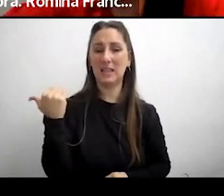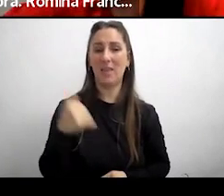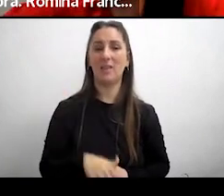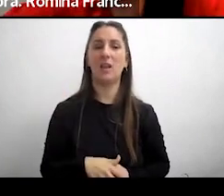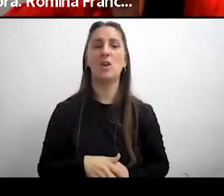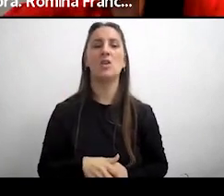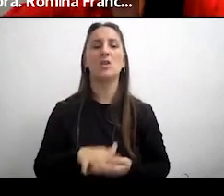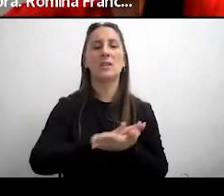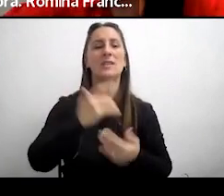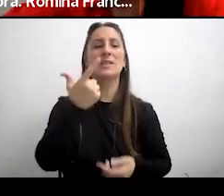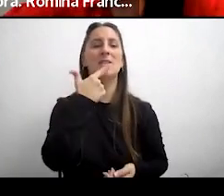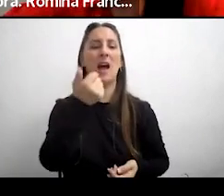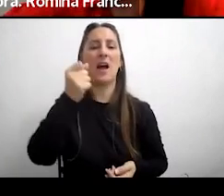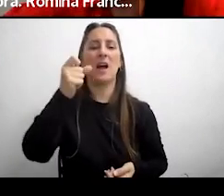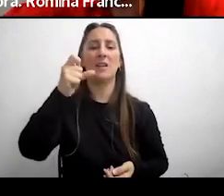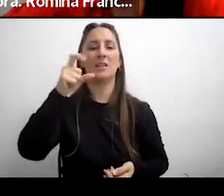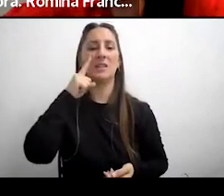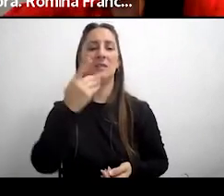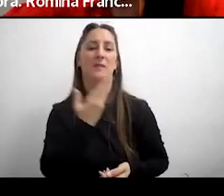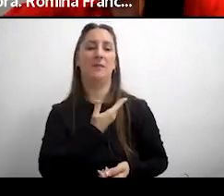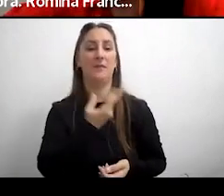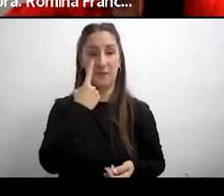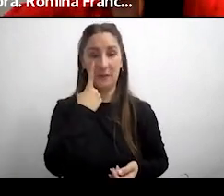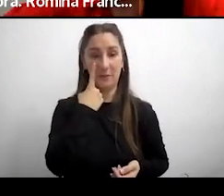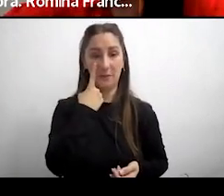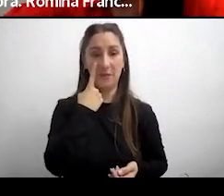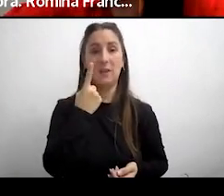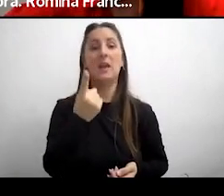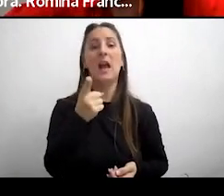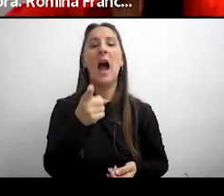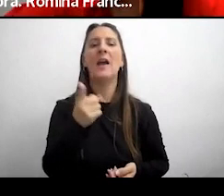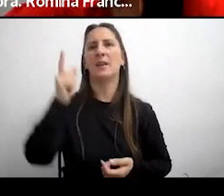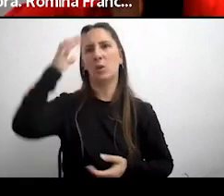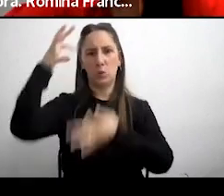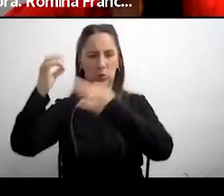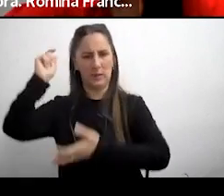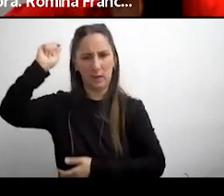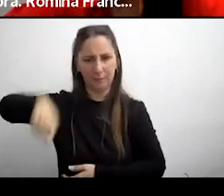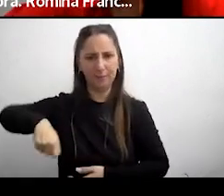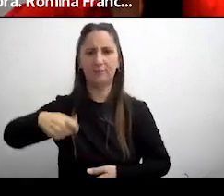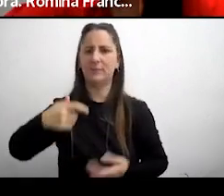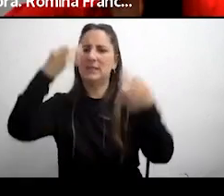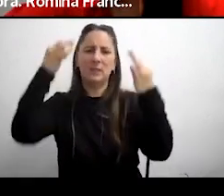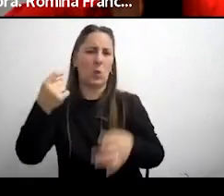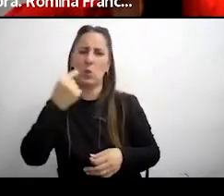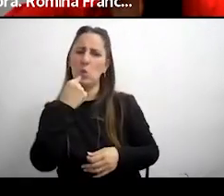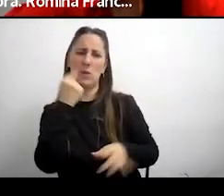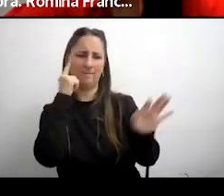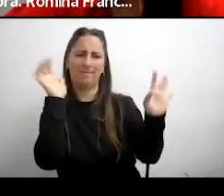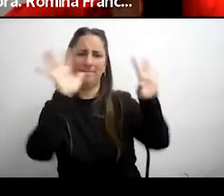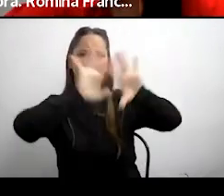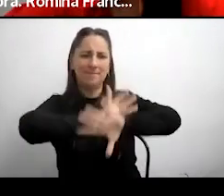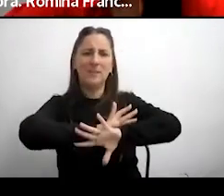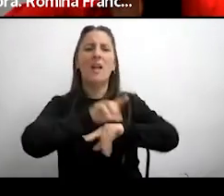solución Safifi, donde el tribunal señaló que no ofrece duda el erróneo tratamiento dado a